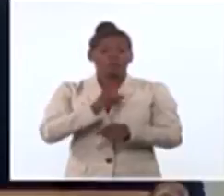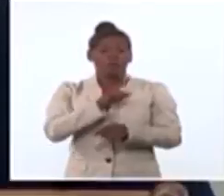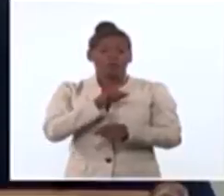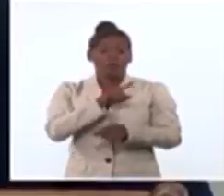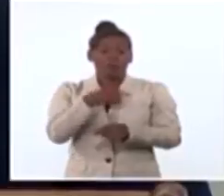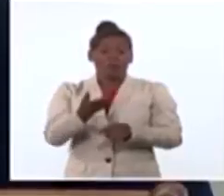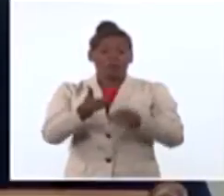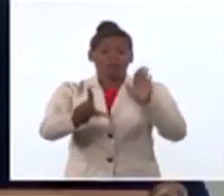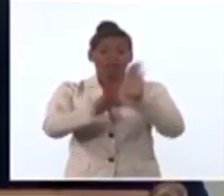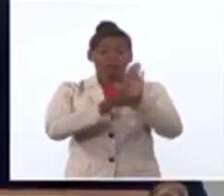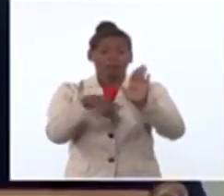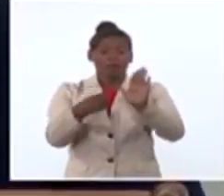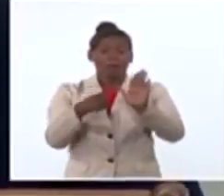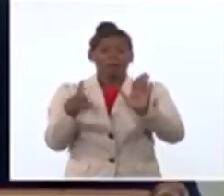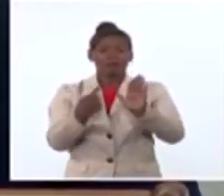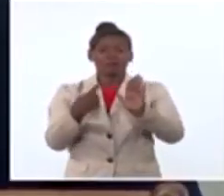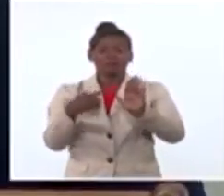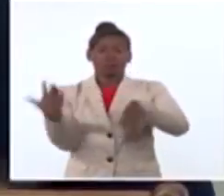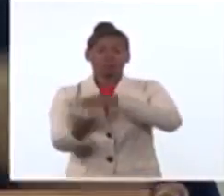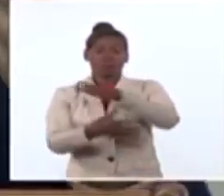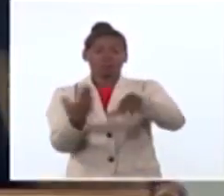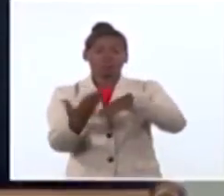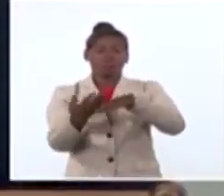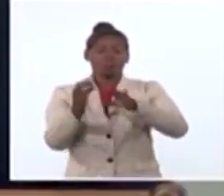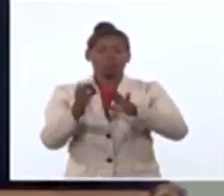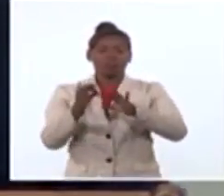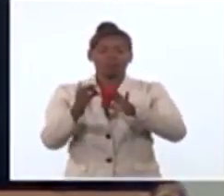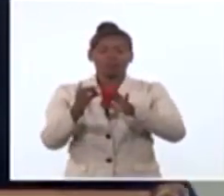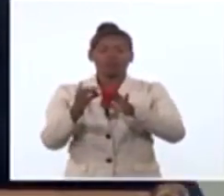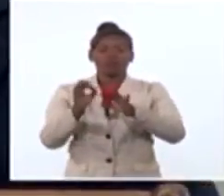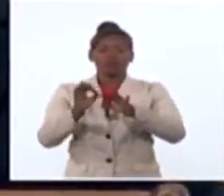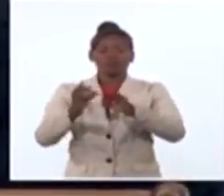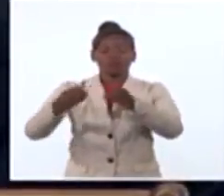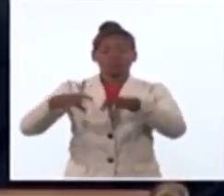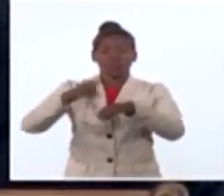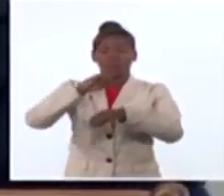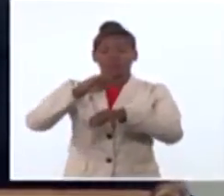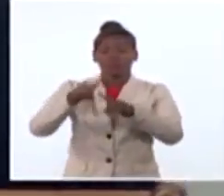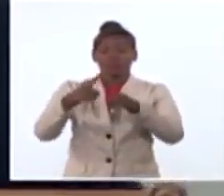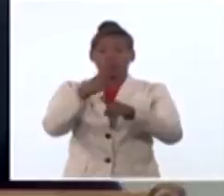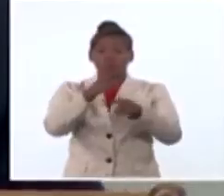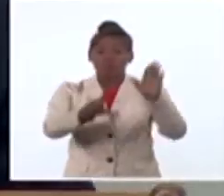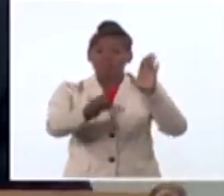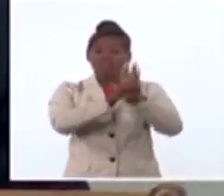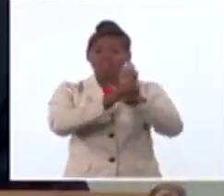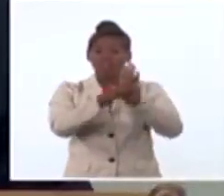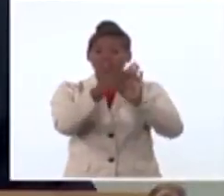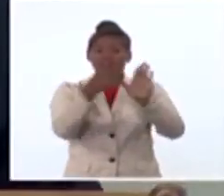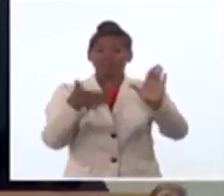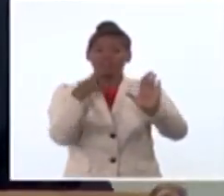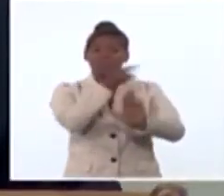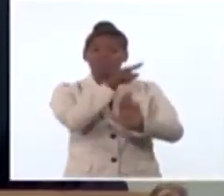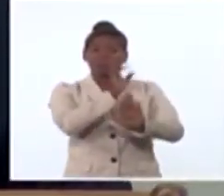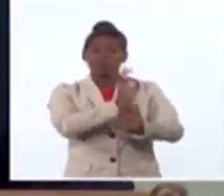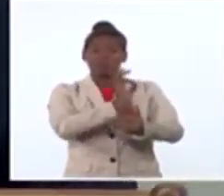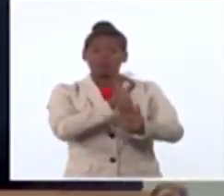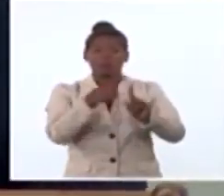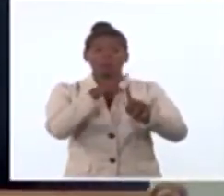punto de vista de aplicación de la ley, de medidas contra el tráfico de personas, contra la